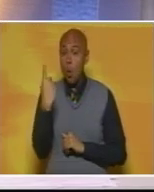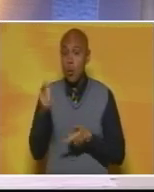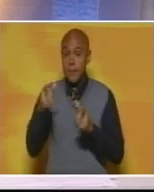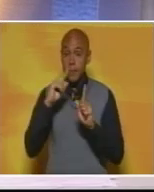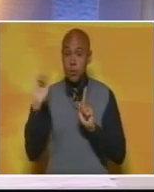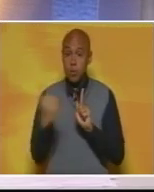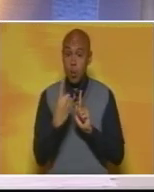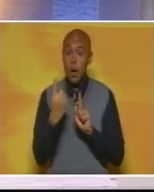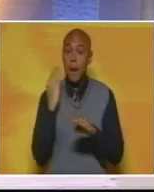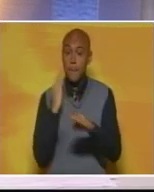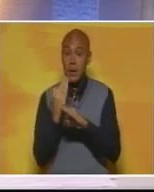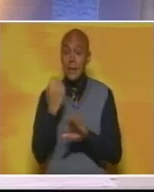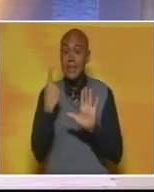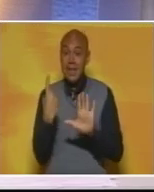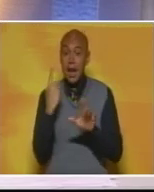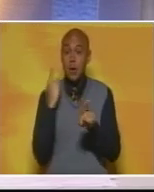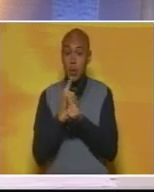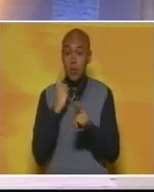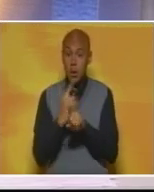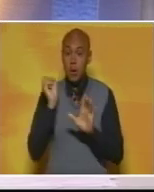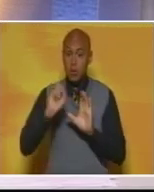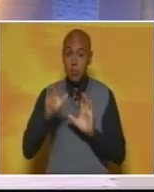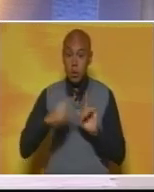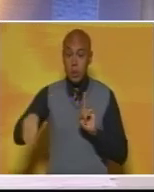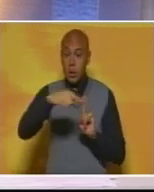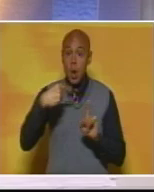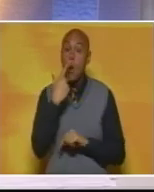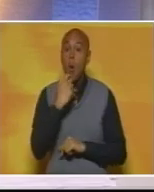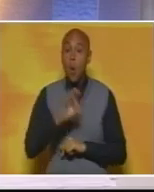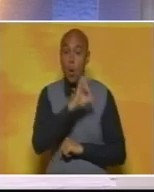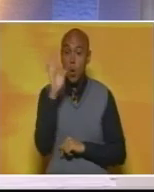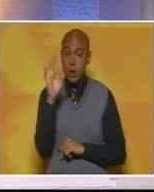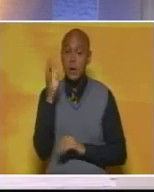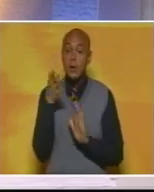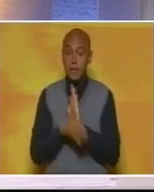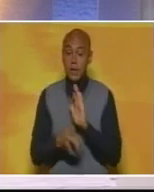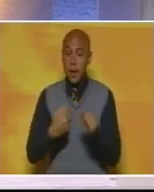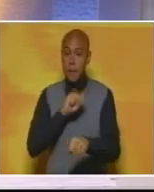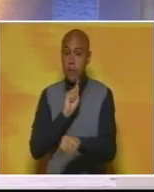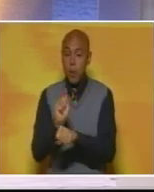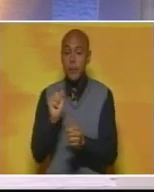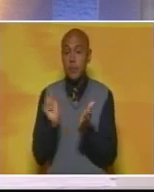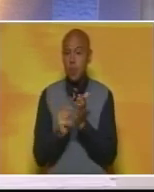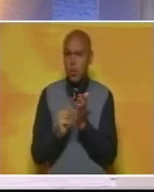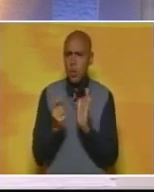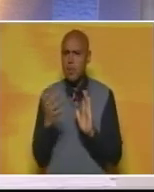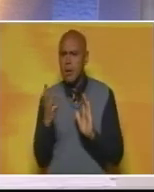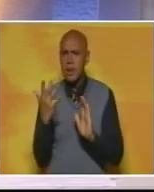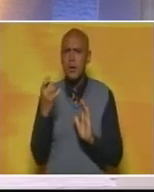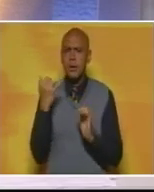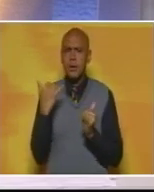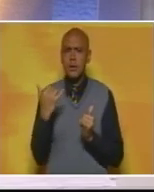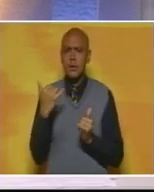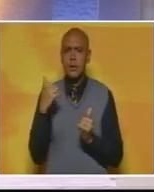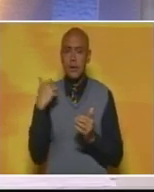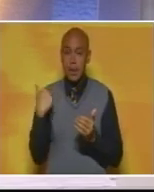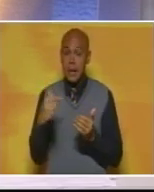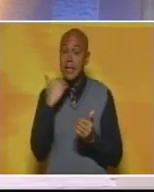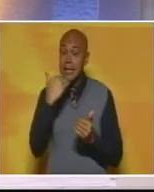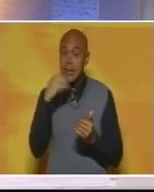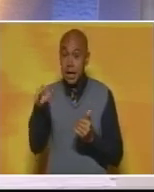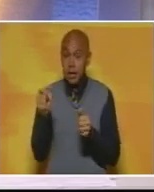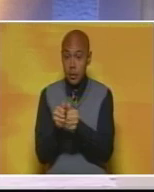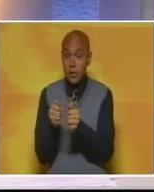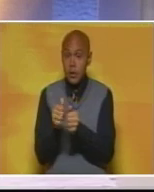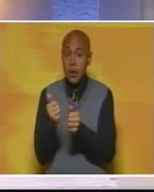3 imparables en 6 episodios de labor monticular. Los Pájaros Rojos recetaron a la tribu la pizarra con los que los últimos habían